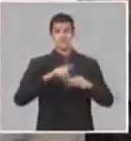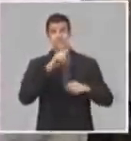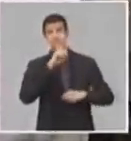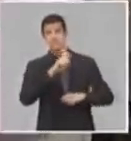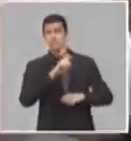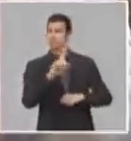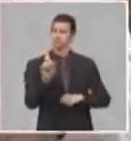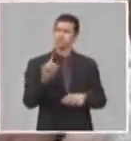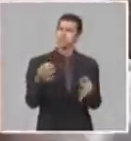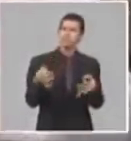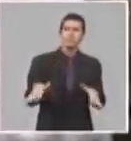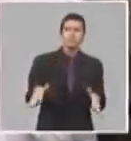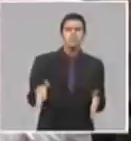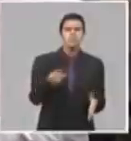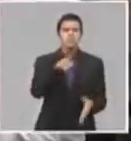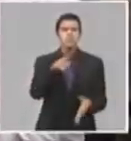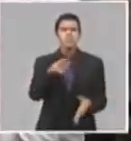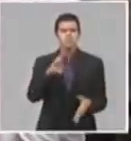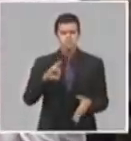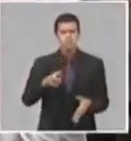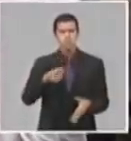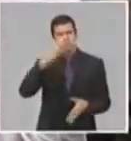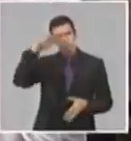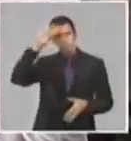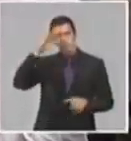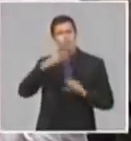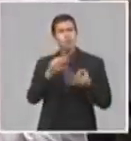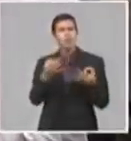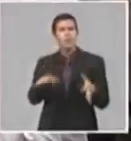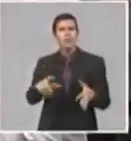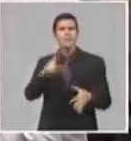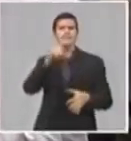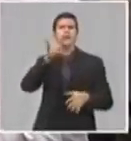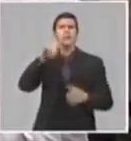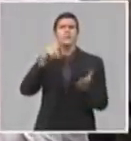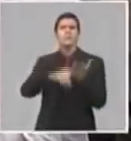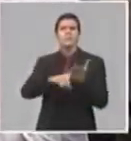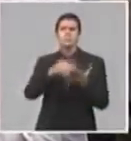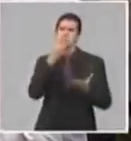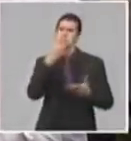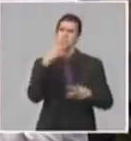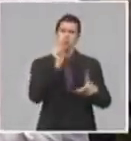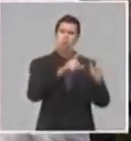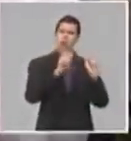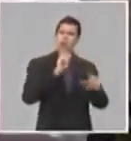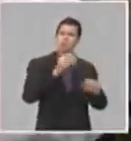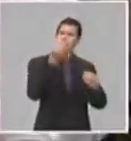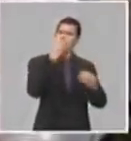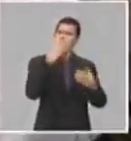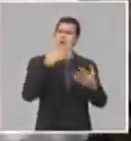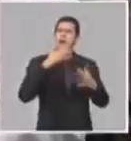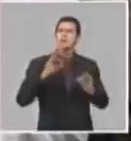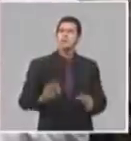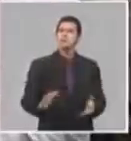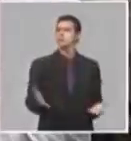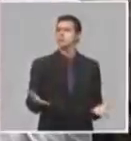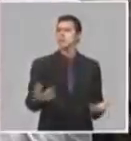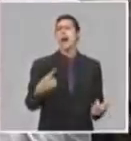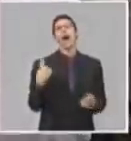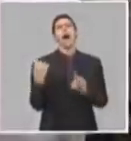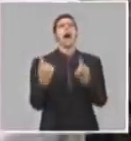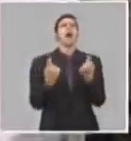poder financiar parte de la demanda de las tiendas que operan totalmente en moneda nacional. Parte de la demanda, no todo,